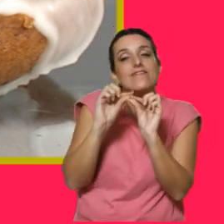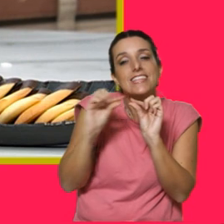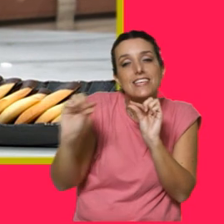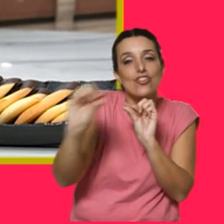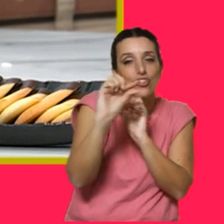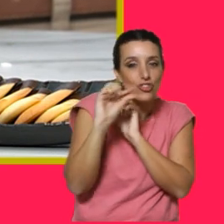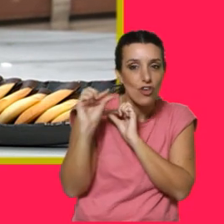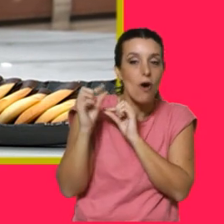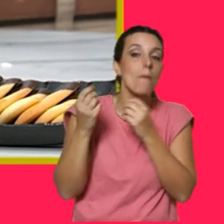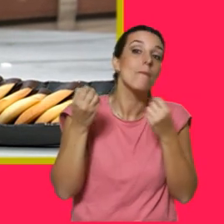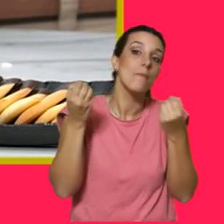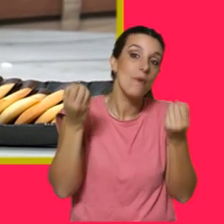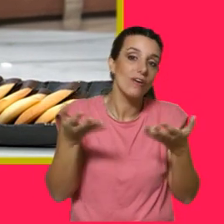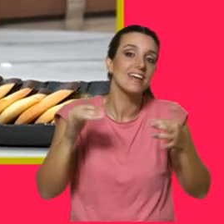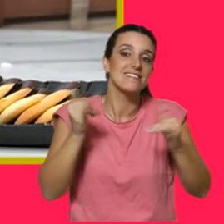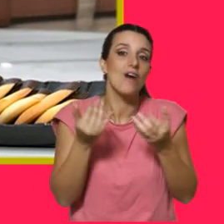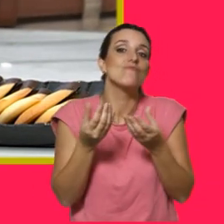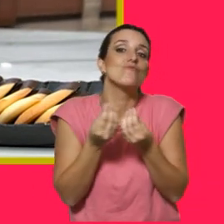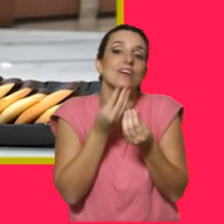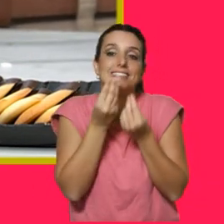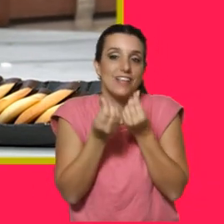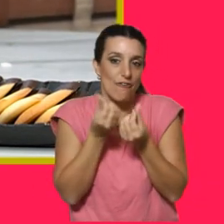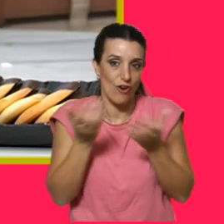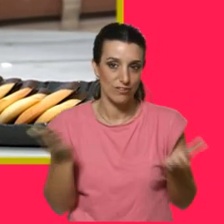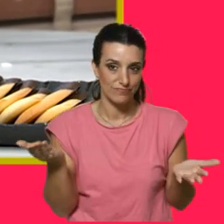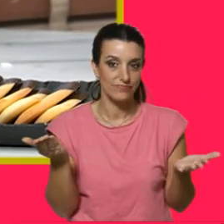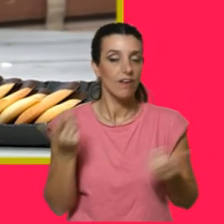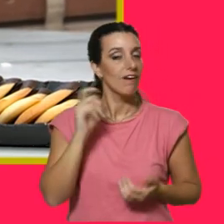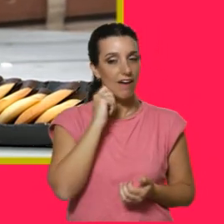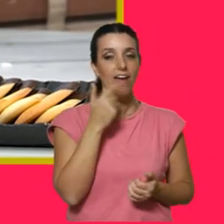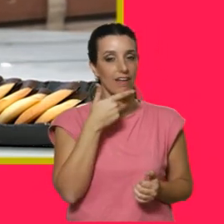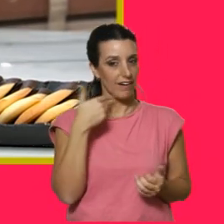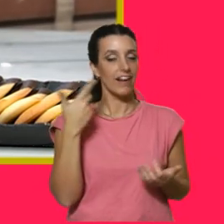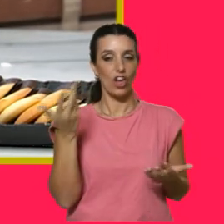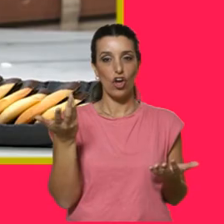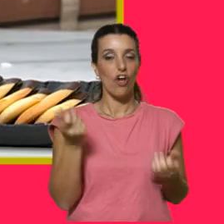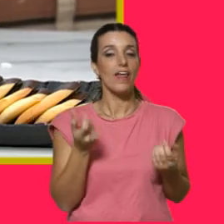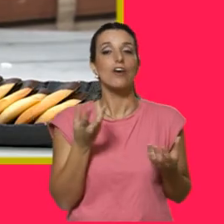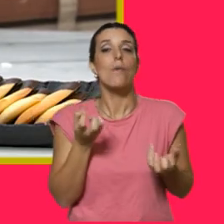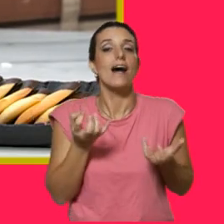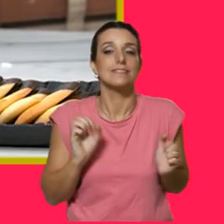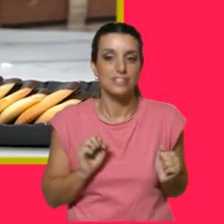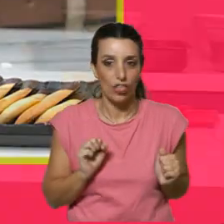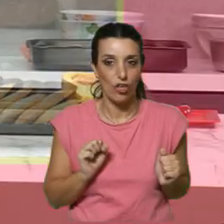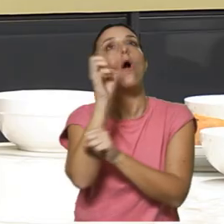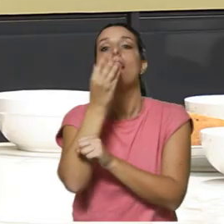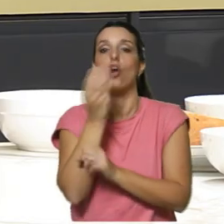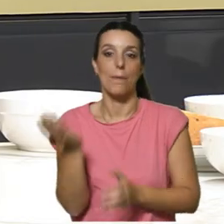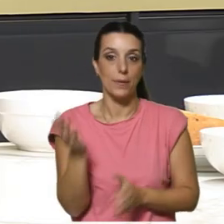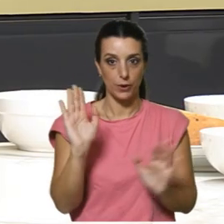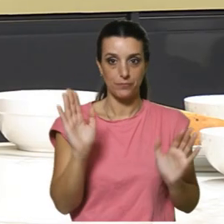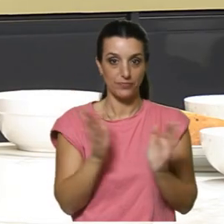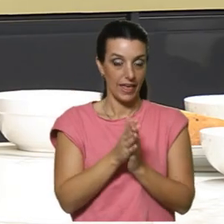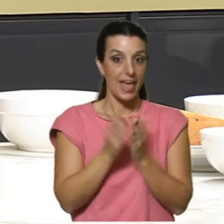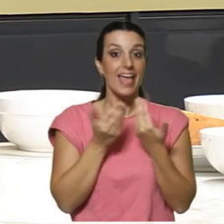por el grueso. ¿Por qué? Porque ya tenés como mucha intensidad de sabor adentro. Entonces eso es como que le das un contrapunto ácido. ¿Qué es un? Mira, vamos